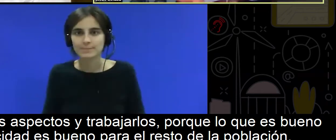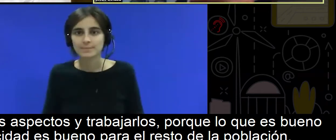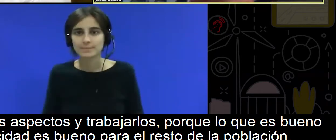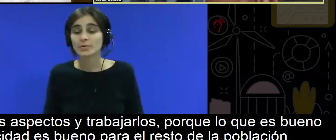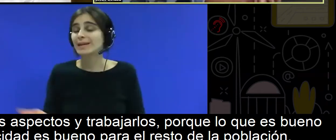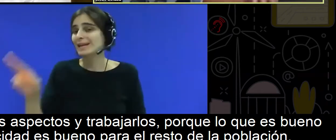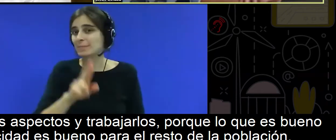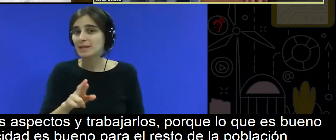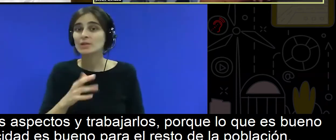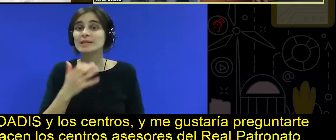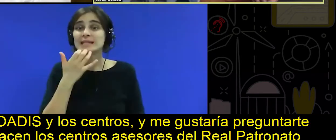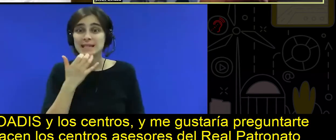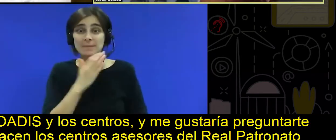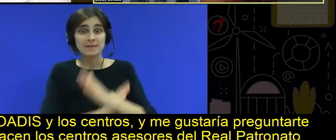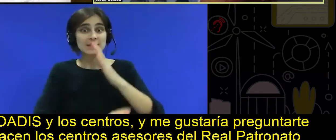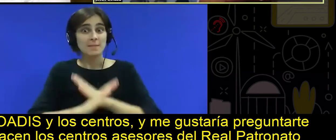resto de la población.